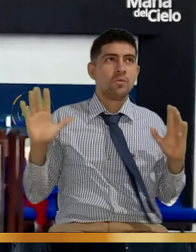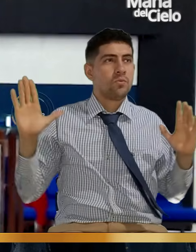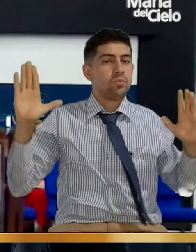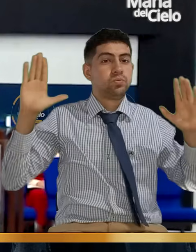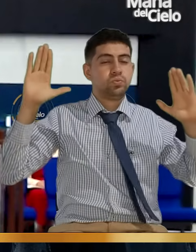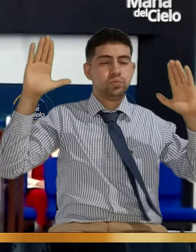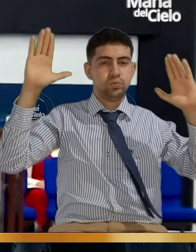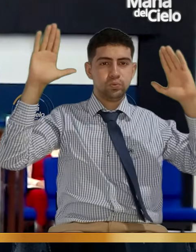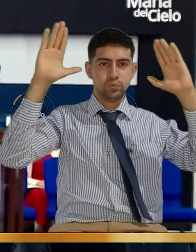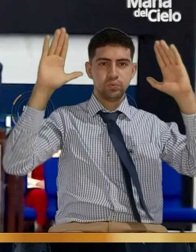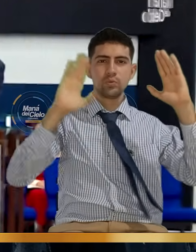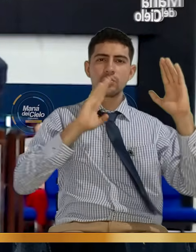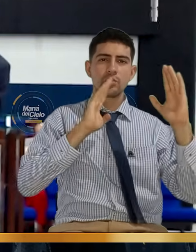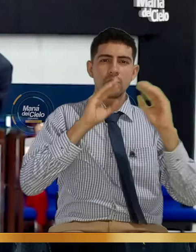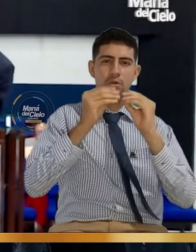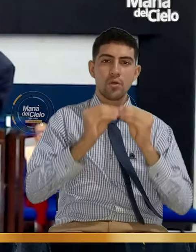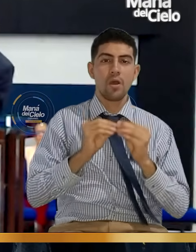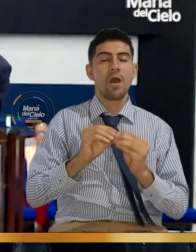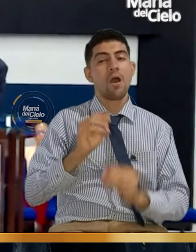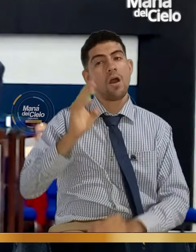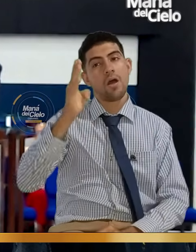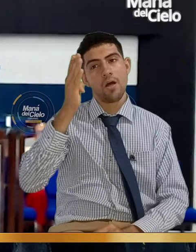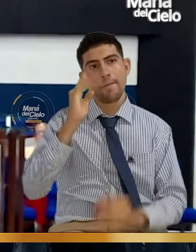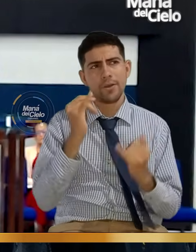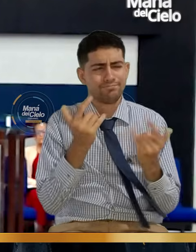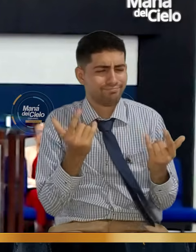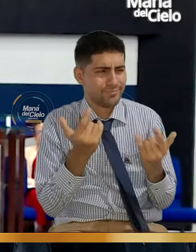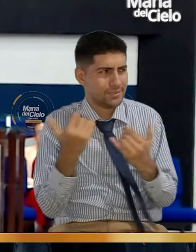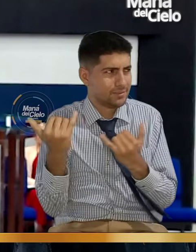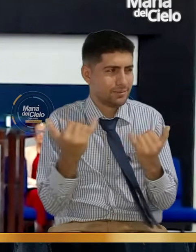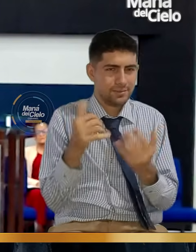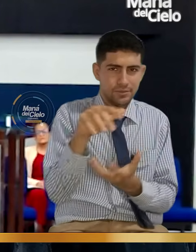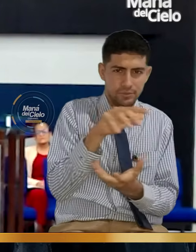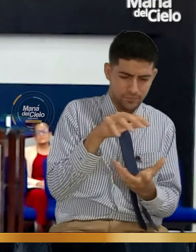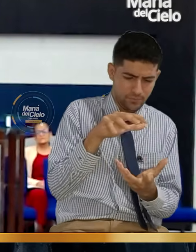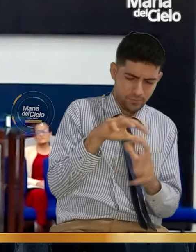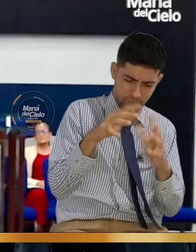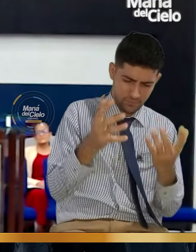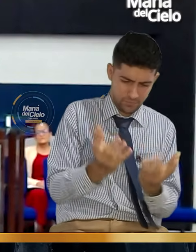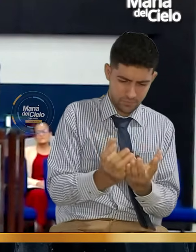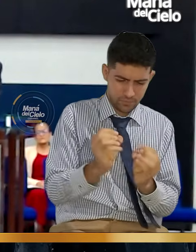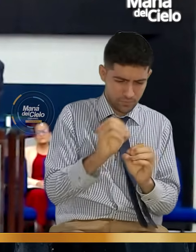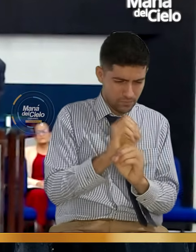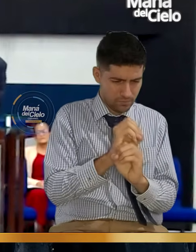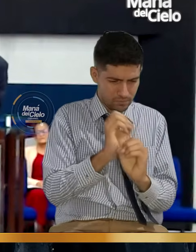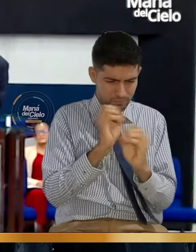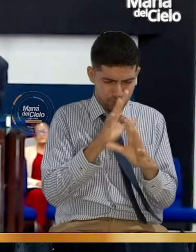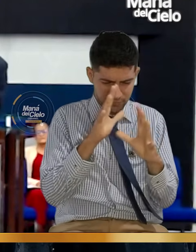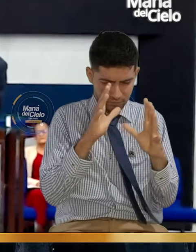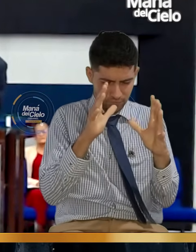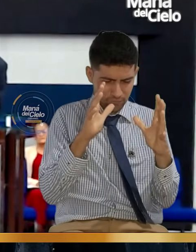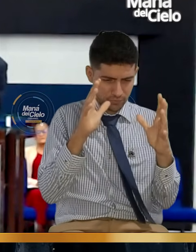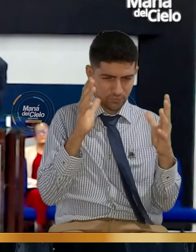nubes. La Biblia dice que Él extendió los cielos como cortinas. Hermano, puso las lumbreras,